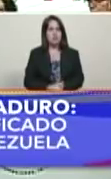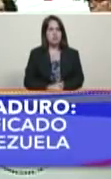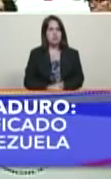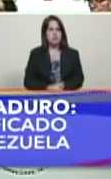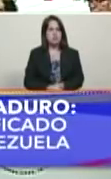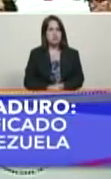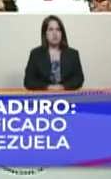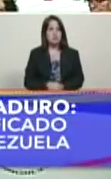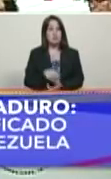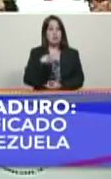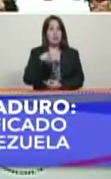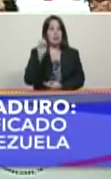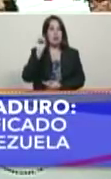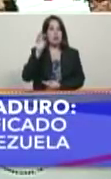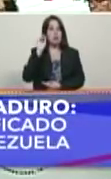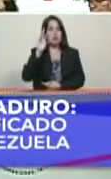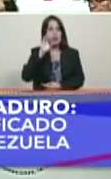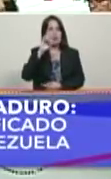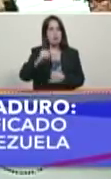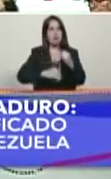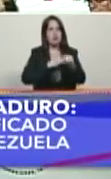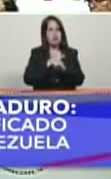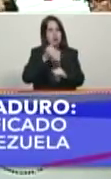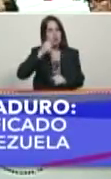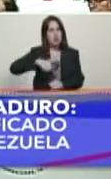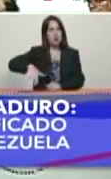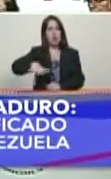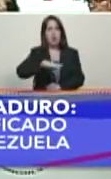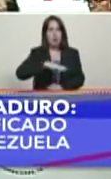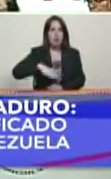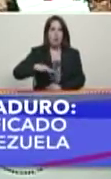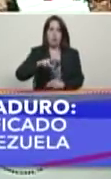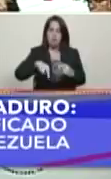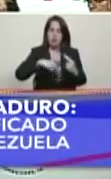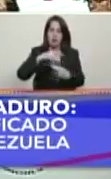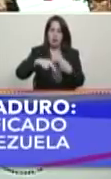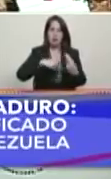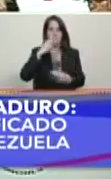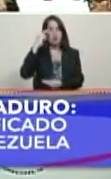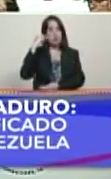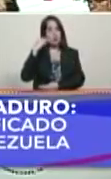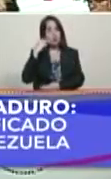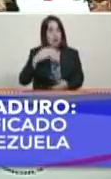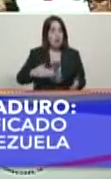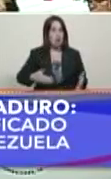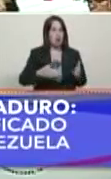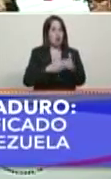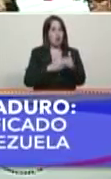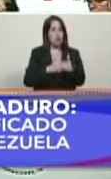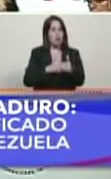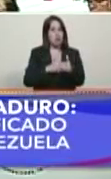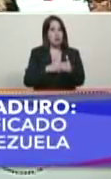esta asamblea internacional de los pueblos en solidaridad con la revolución bolivariana y contra el imperialismo